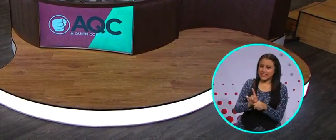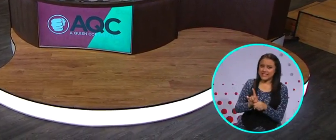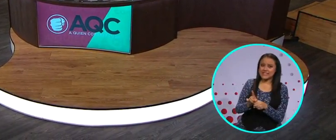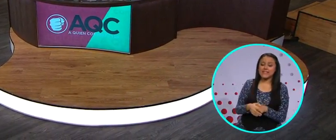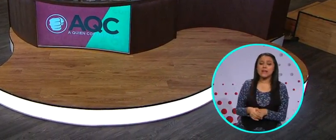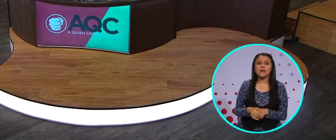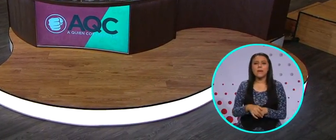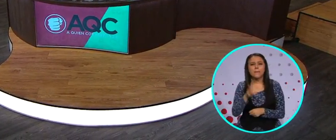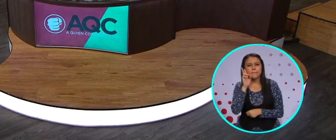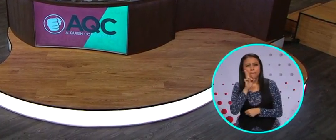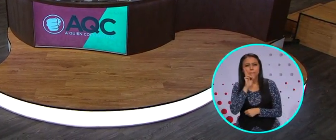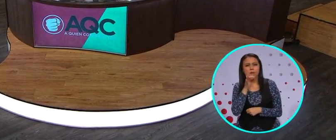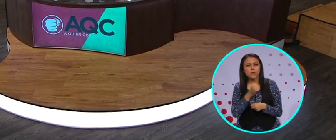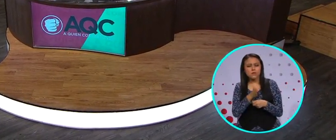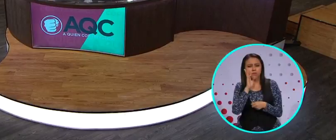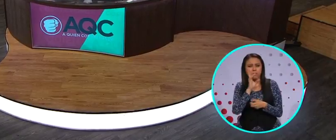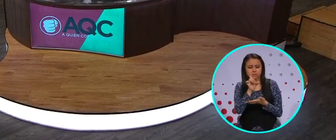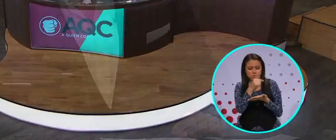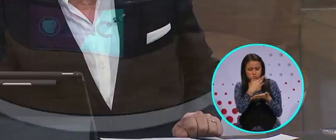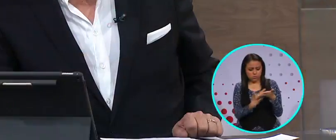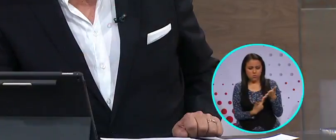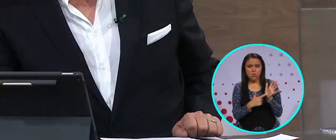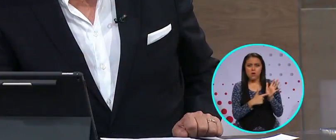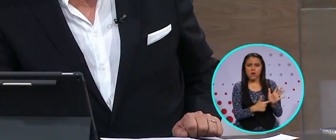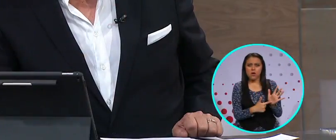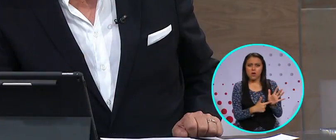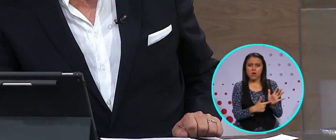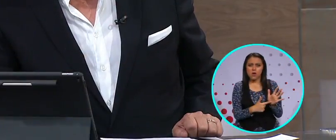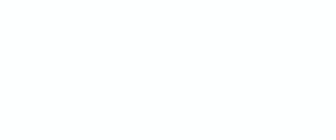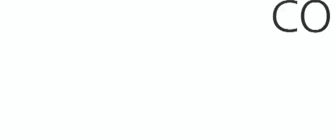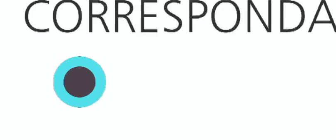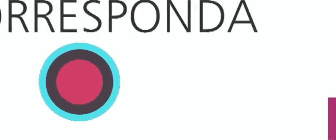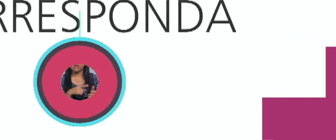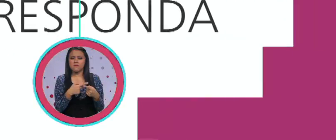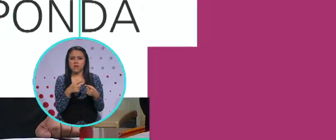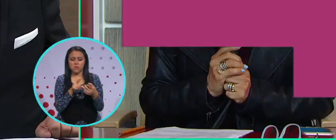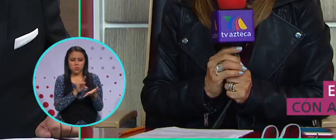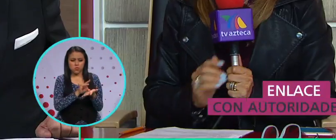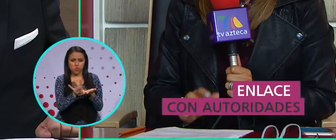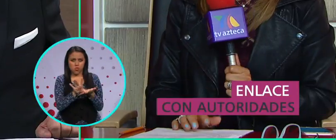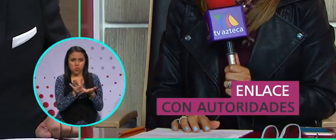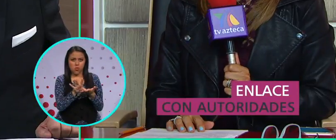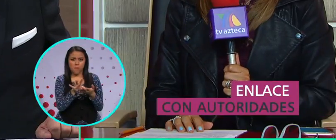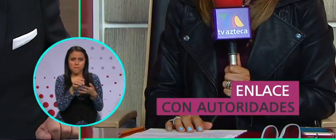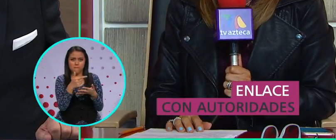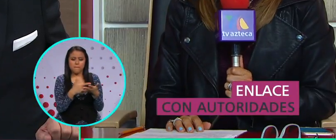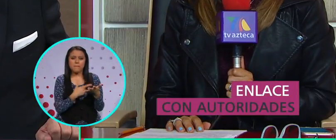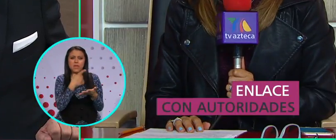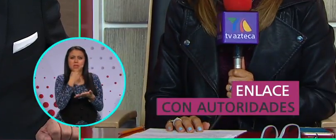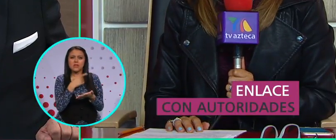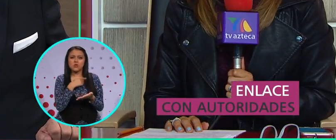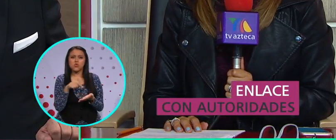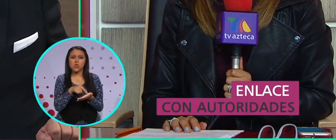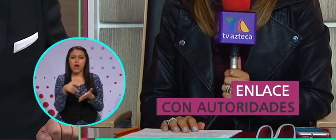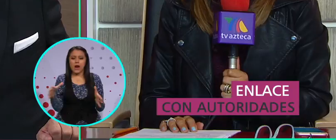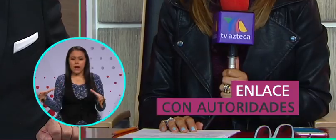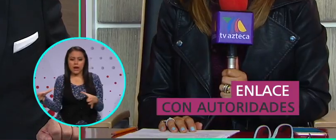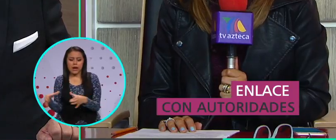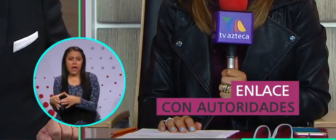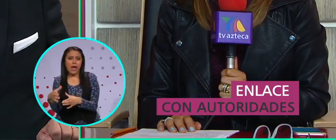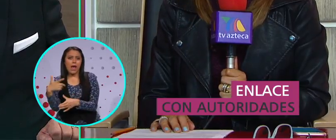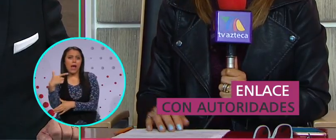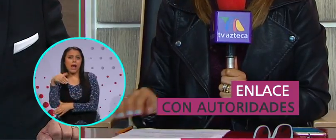fijate que estoy recibiendo ya van varios tweets y varios mensajes que la zona de la gustavo a madero